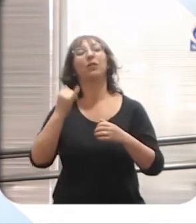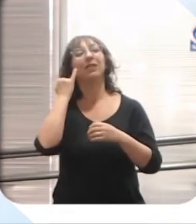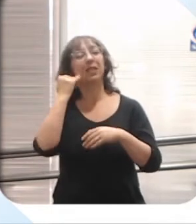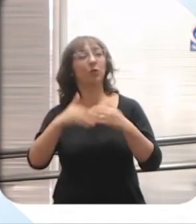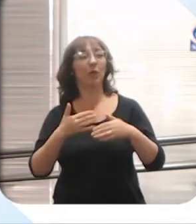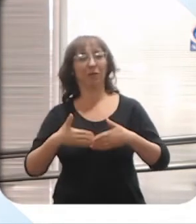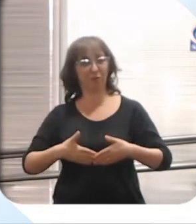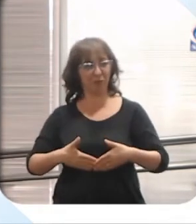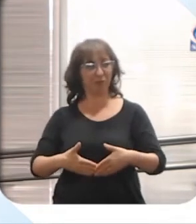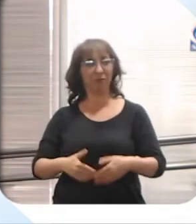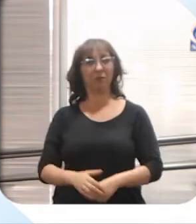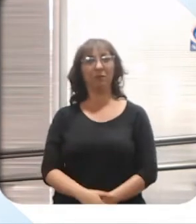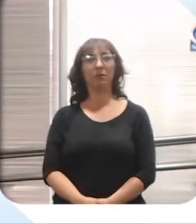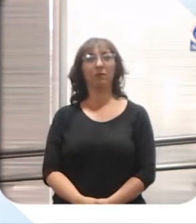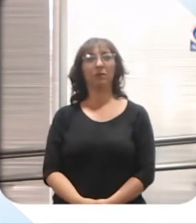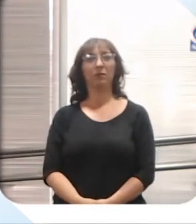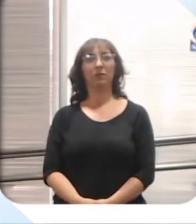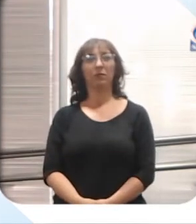reproductiva.